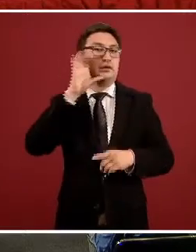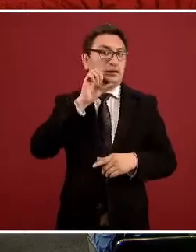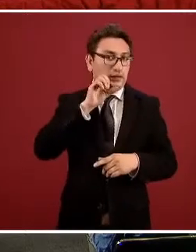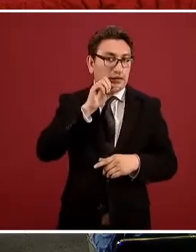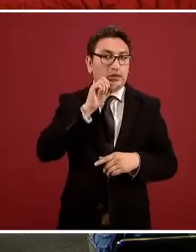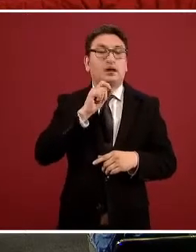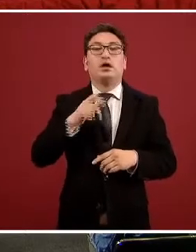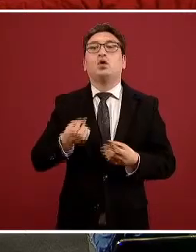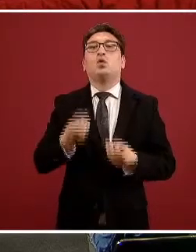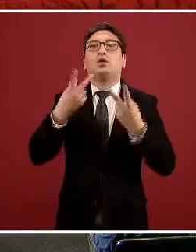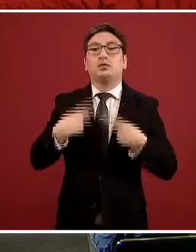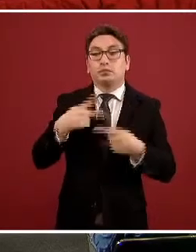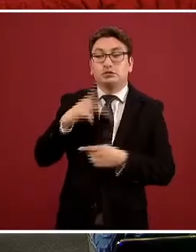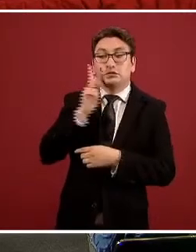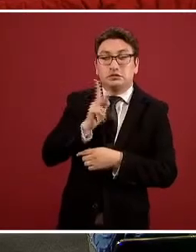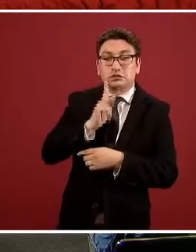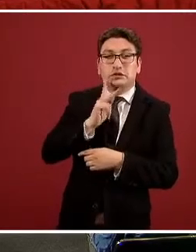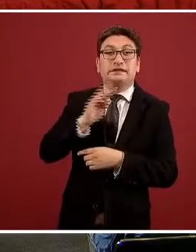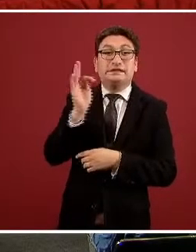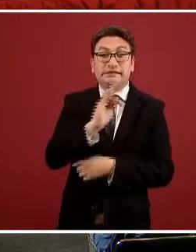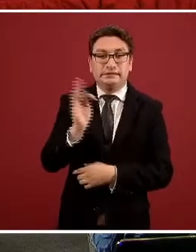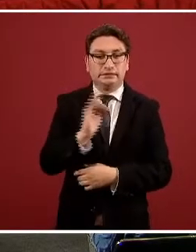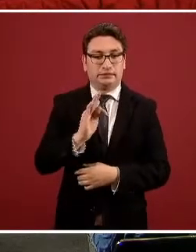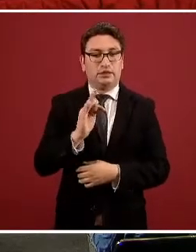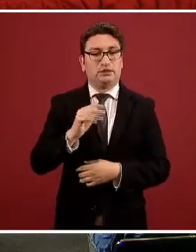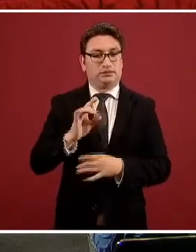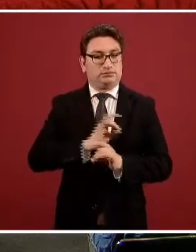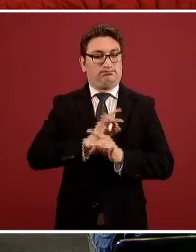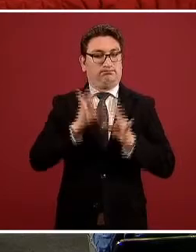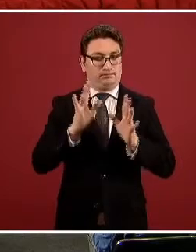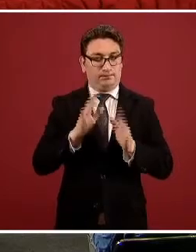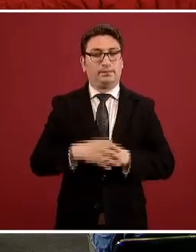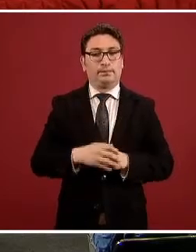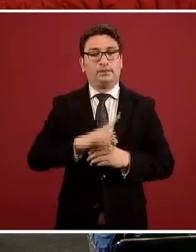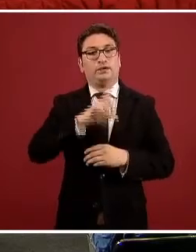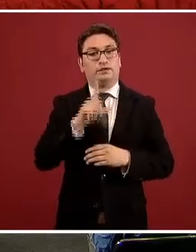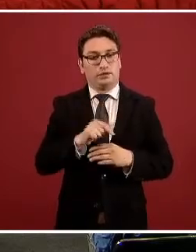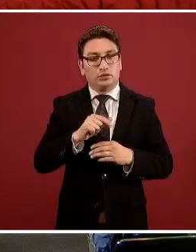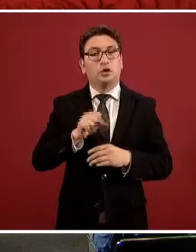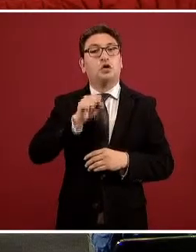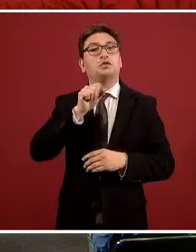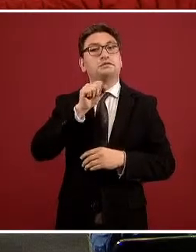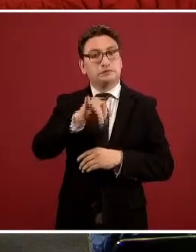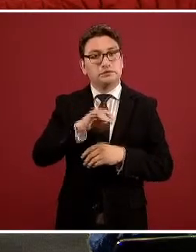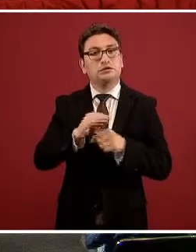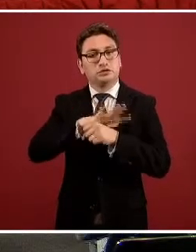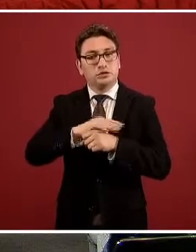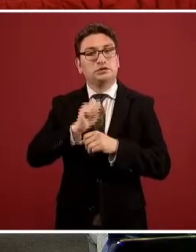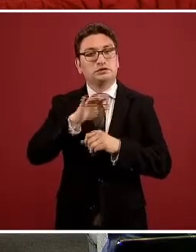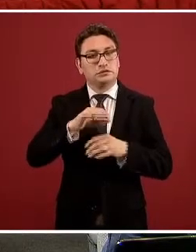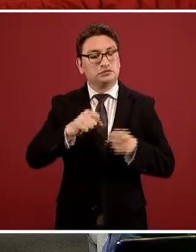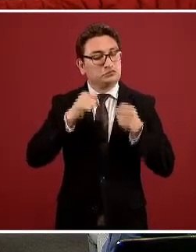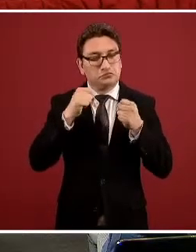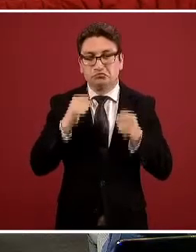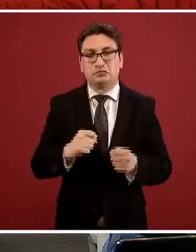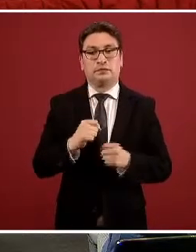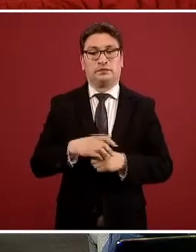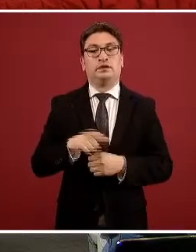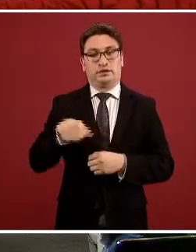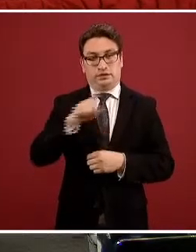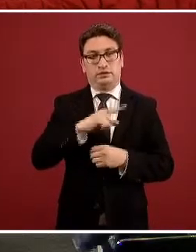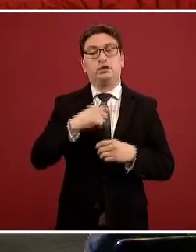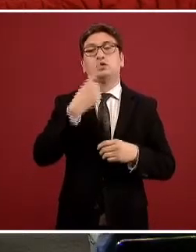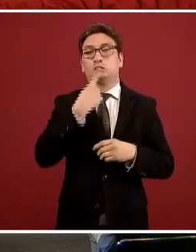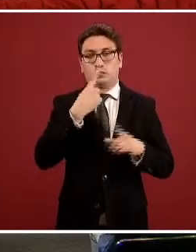sospechosos acumulados, son los que llegan de origen, luego tenemos los casos positivos acumulados, los casos confirmados en la